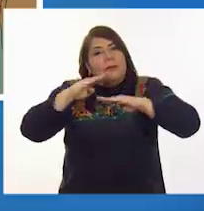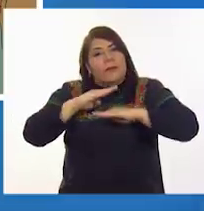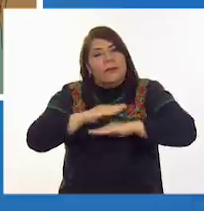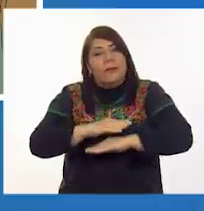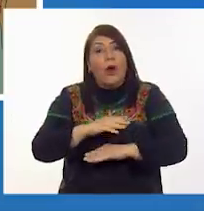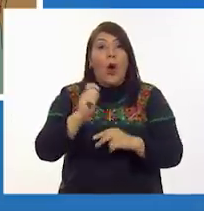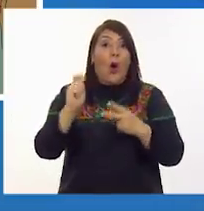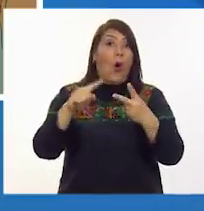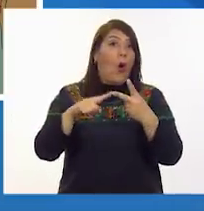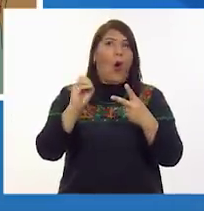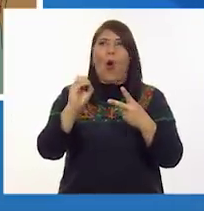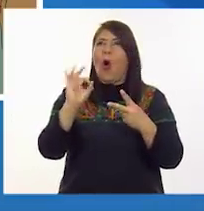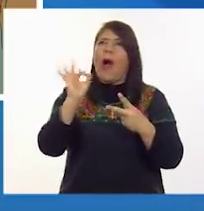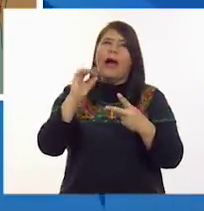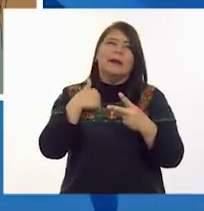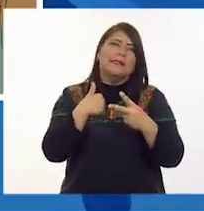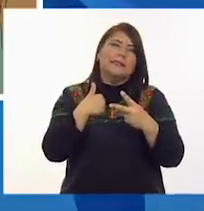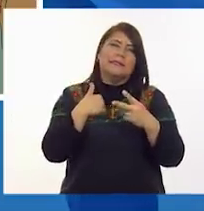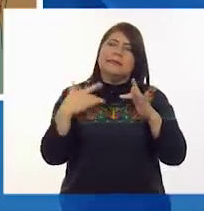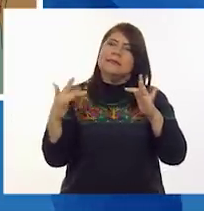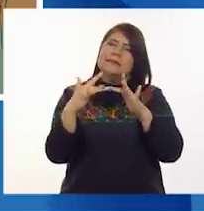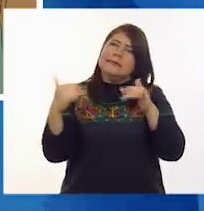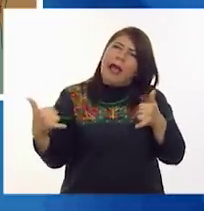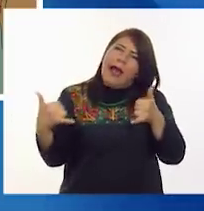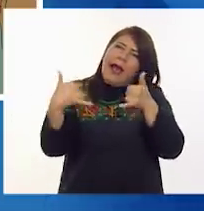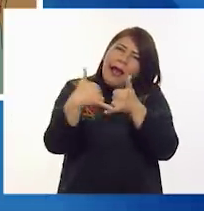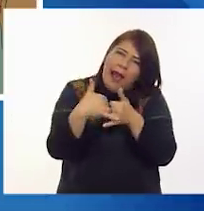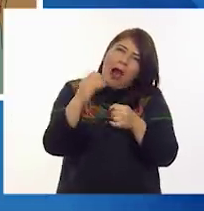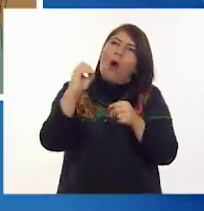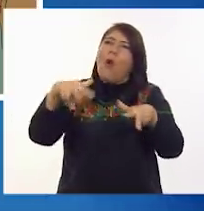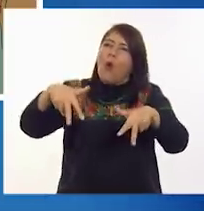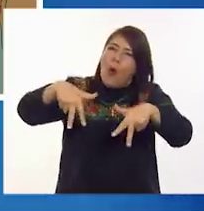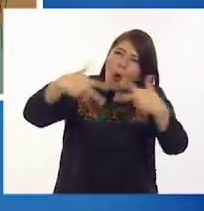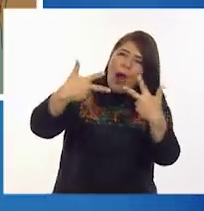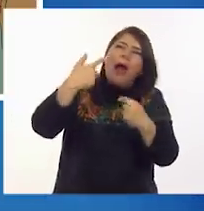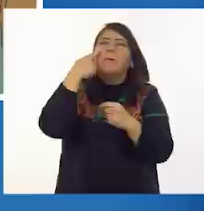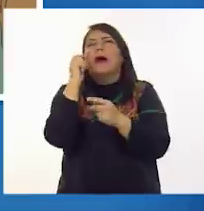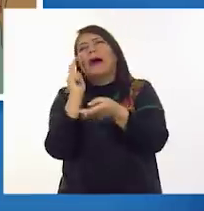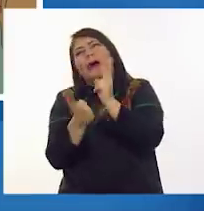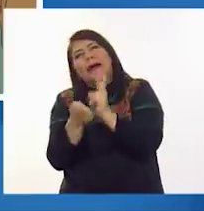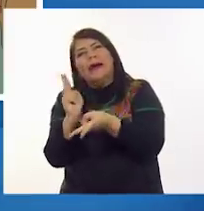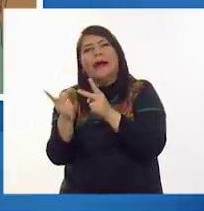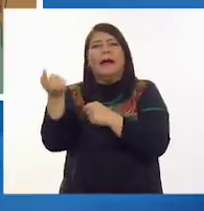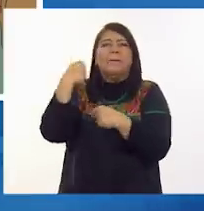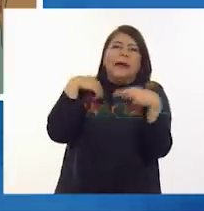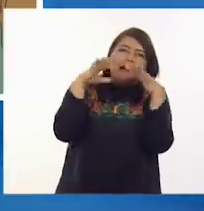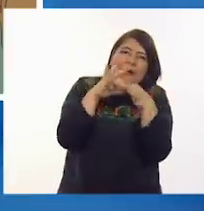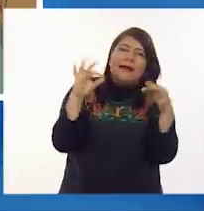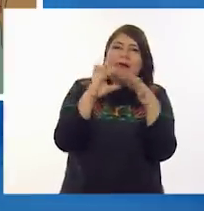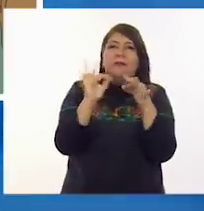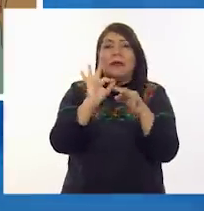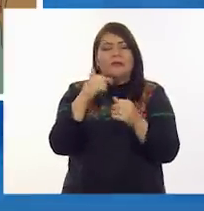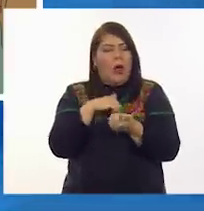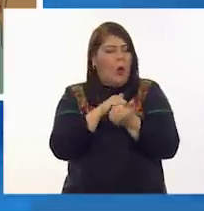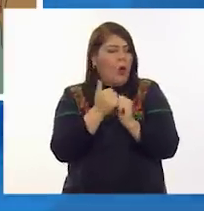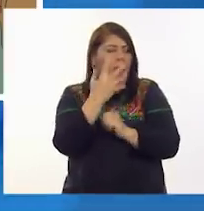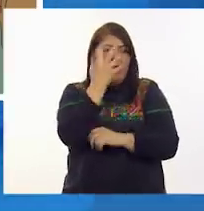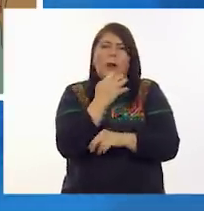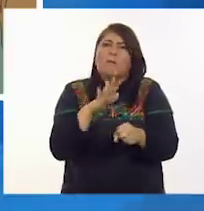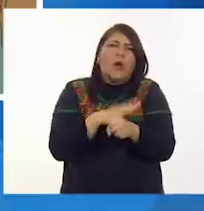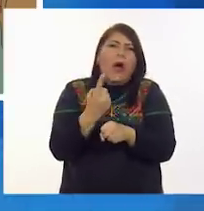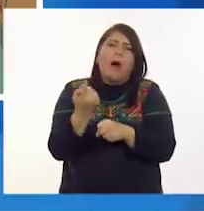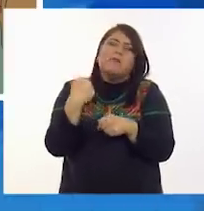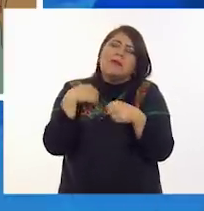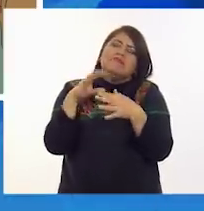simplemente llamando a alguien que sabemos que nos va a hacer reír, nos va a consolar por cualquier cosa que nos haya provocado la tristeza. Y